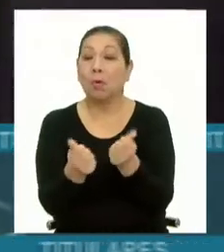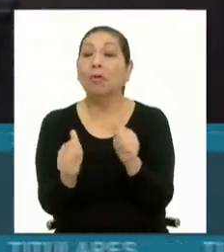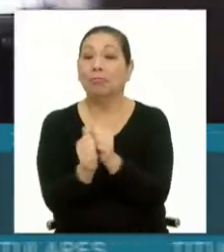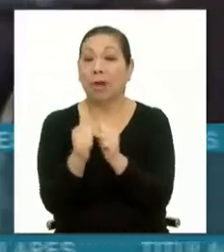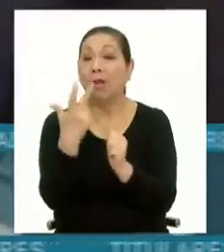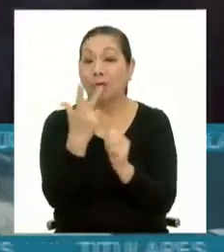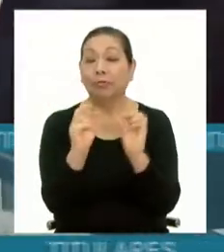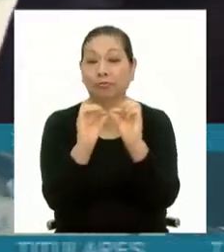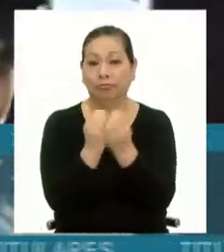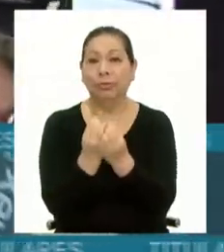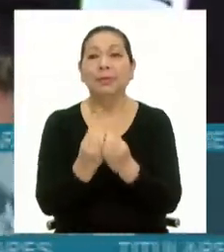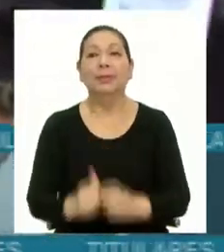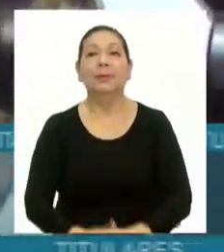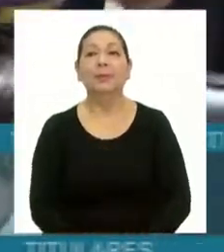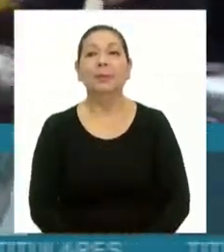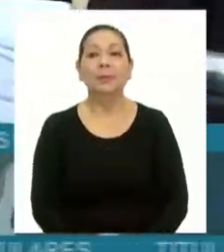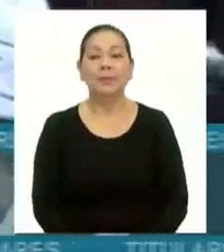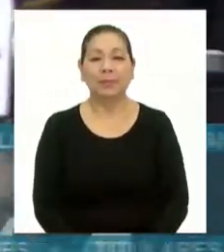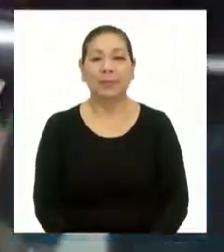cita.